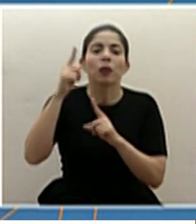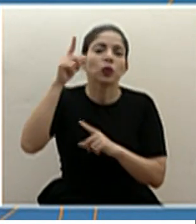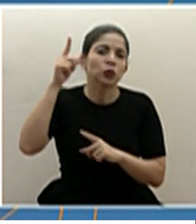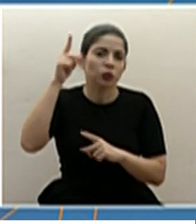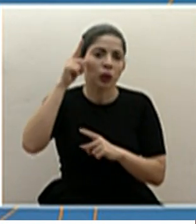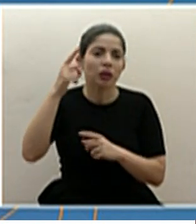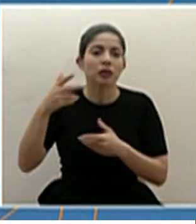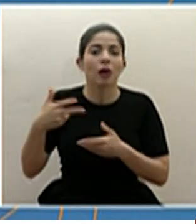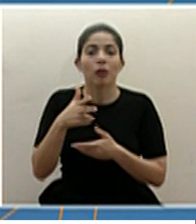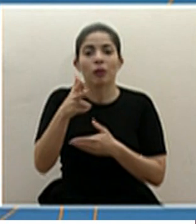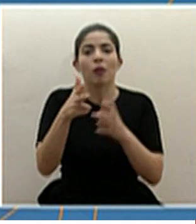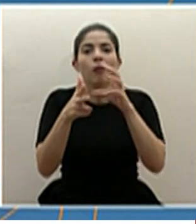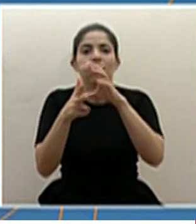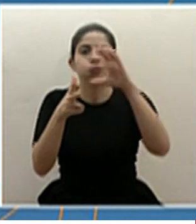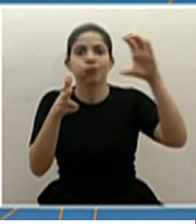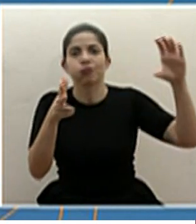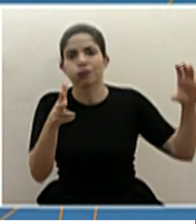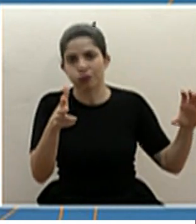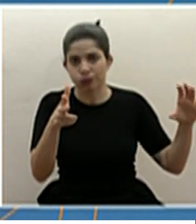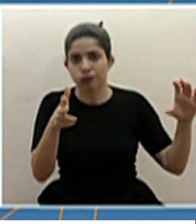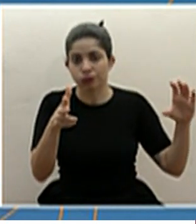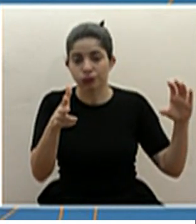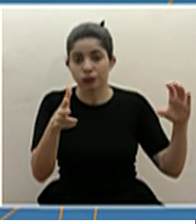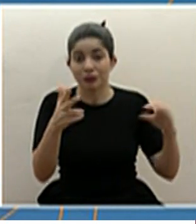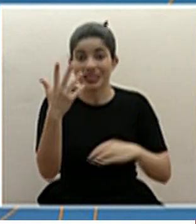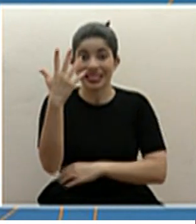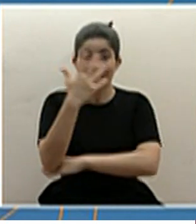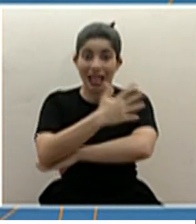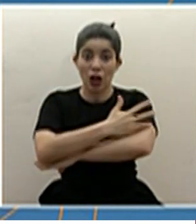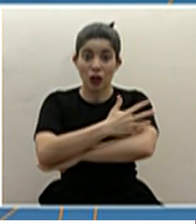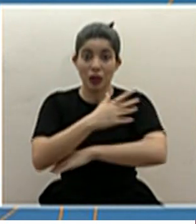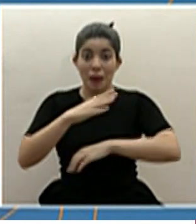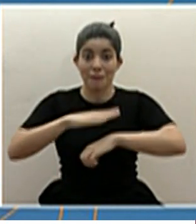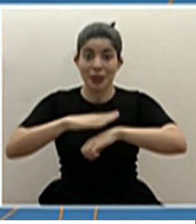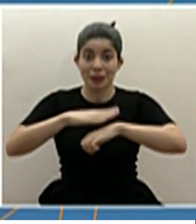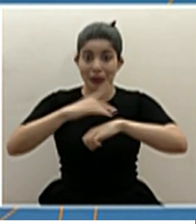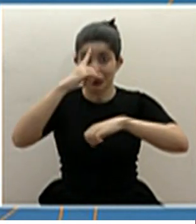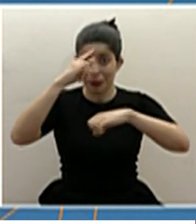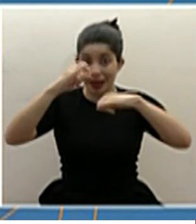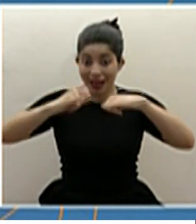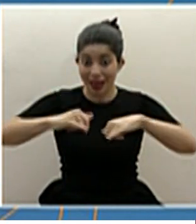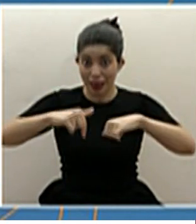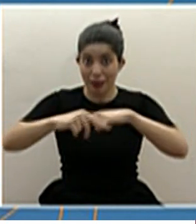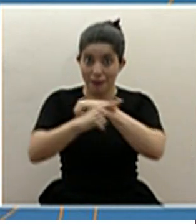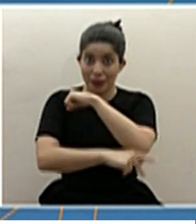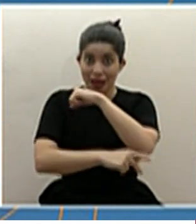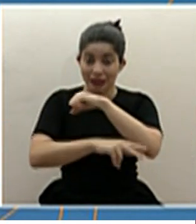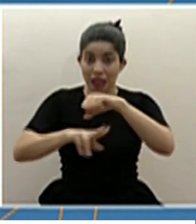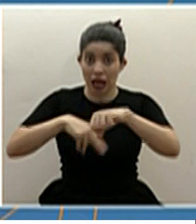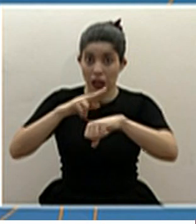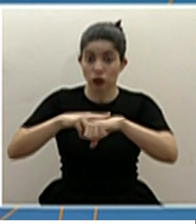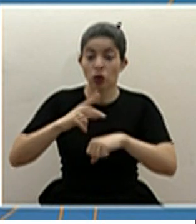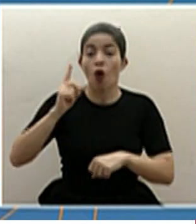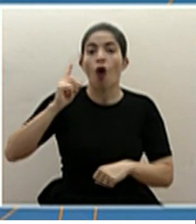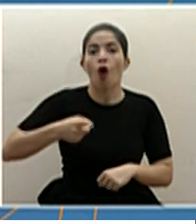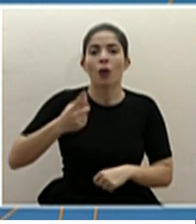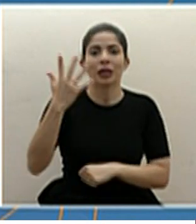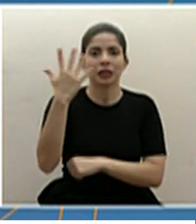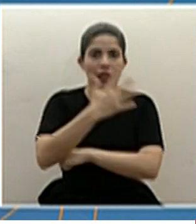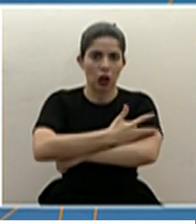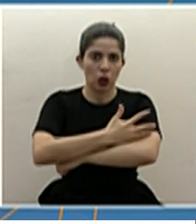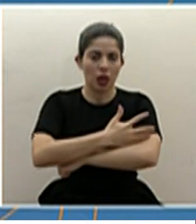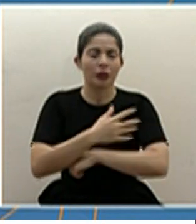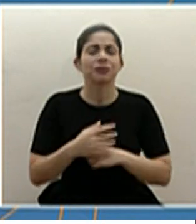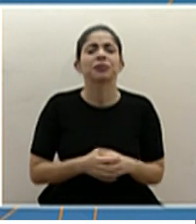supuesto, dejar la carga. Los 5 días de permanencia en territorio nacional son obligatorios.